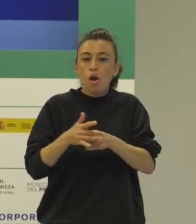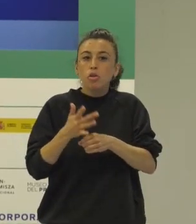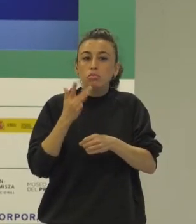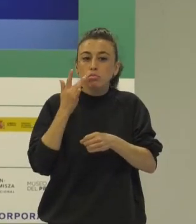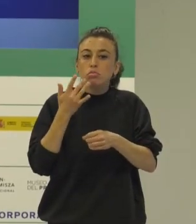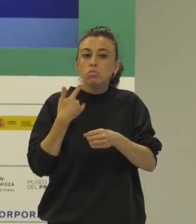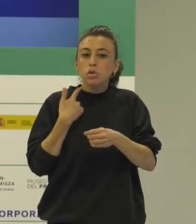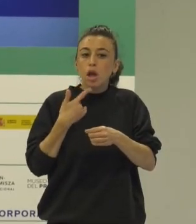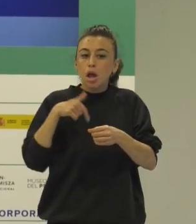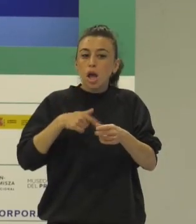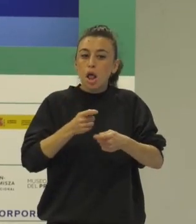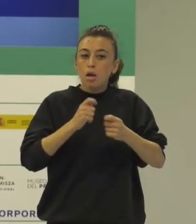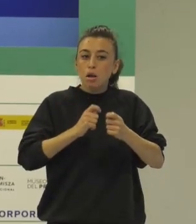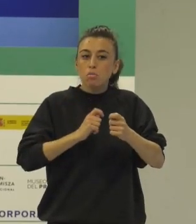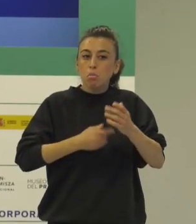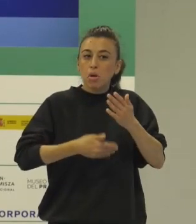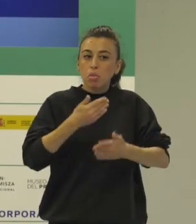que se puede hacer